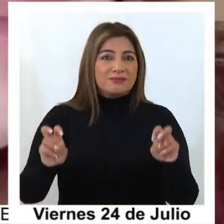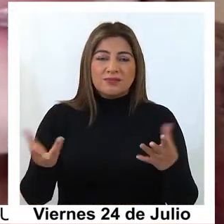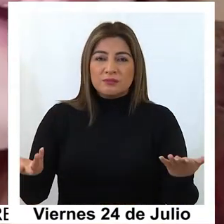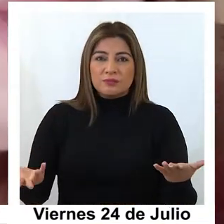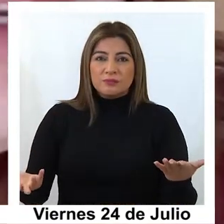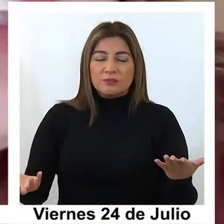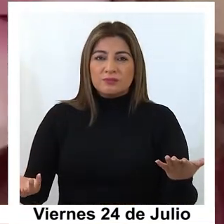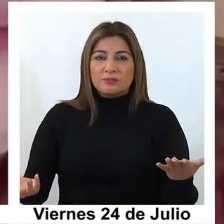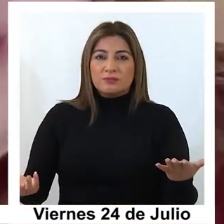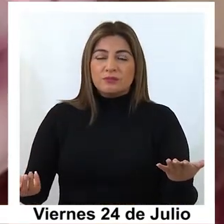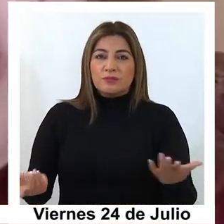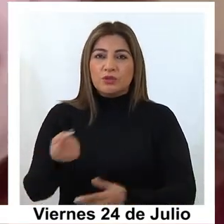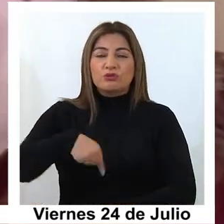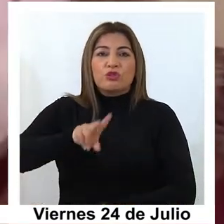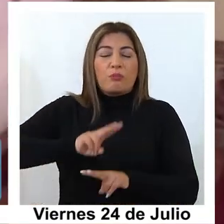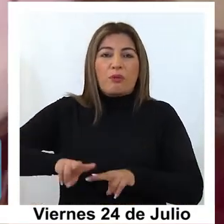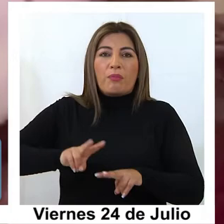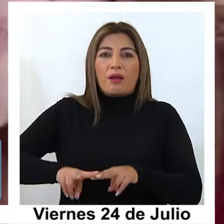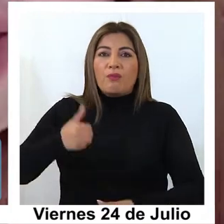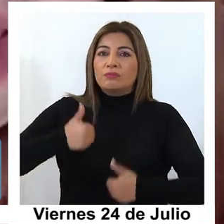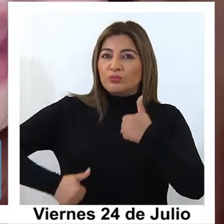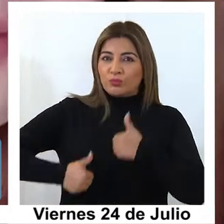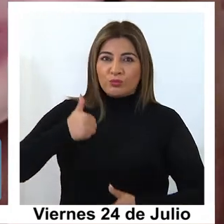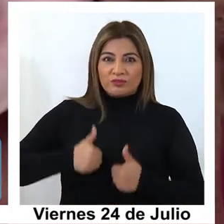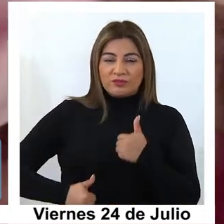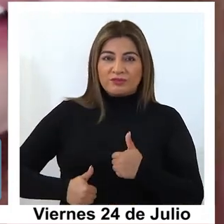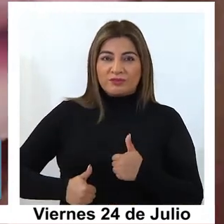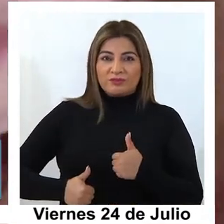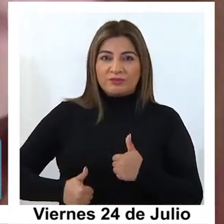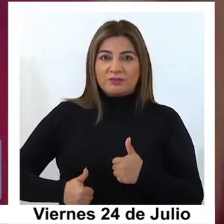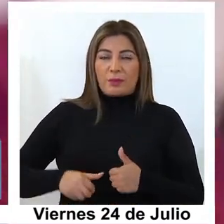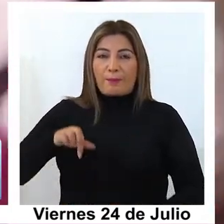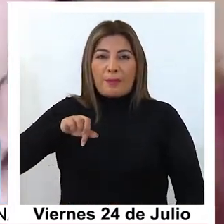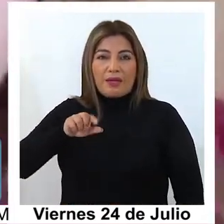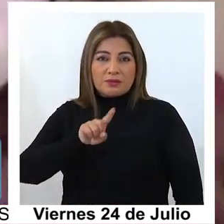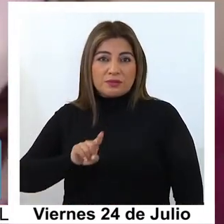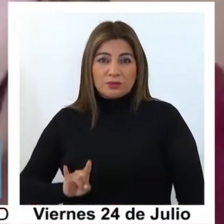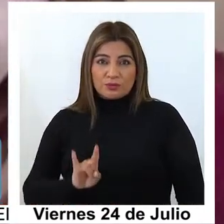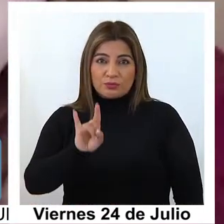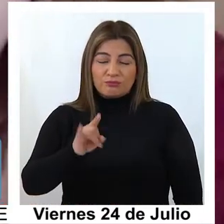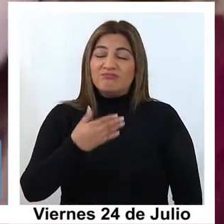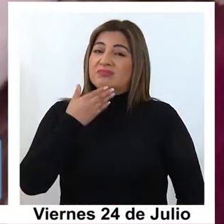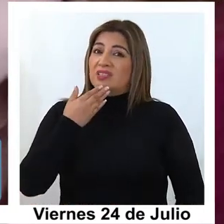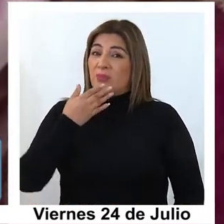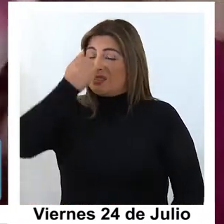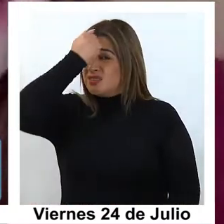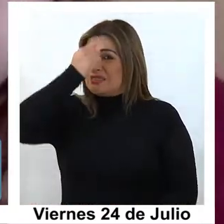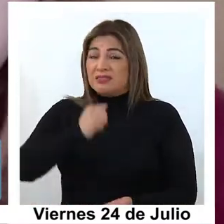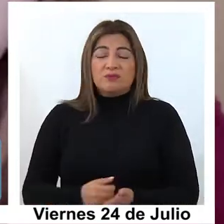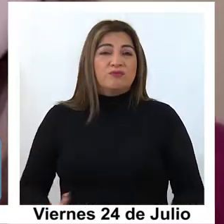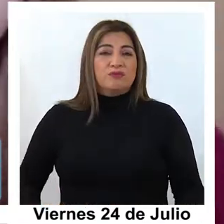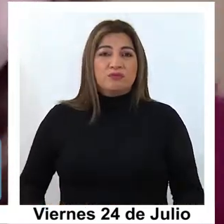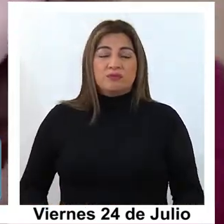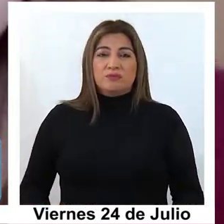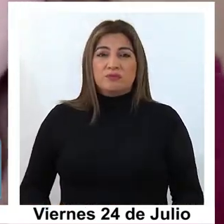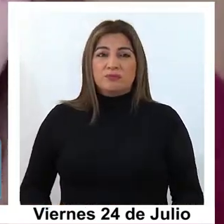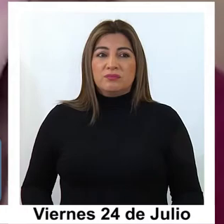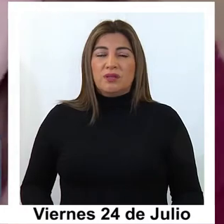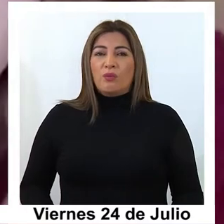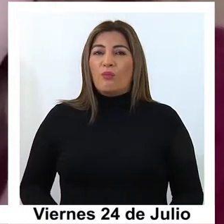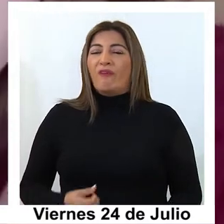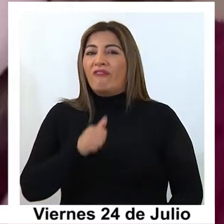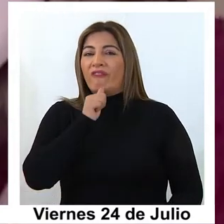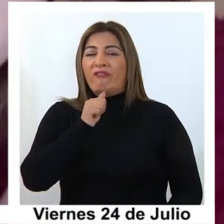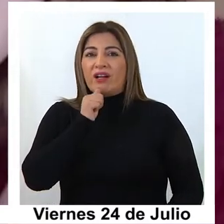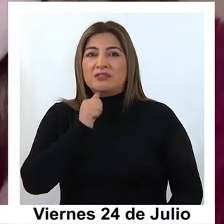El tema de cómo nos estamos preparando para la prueba de la PSU también es frustrante porque tenemos muchas falencias